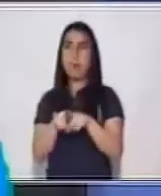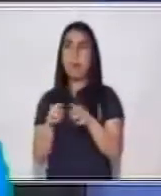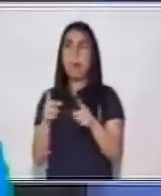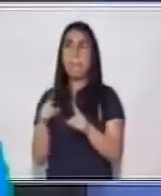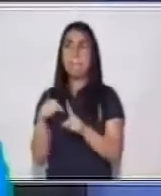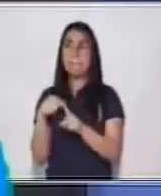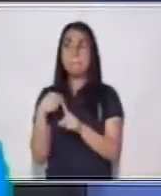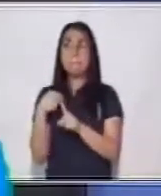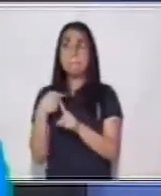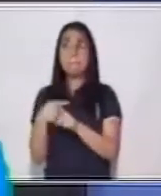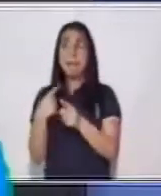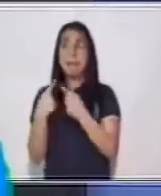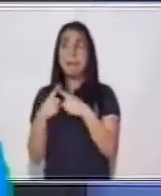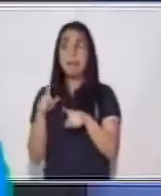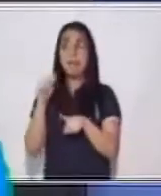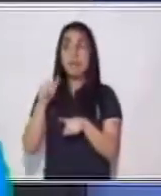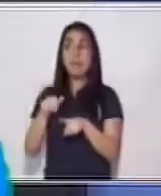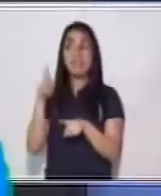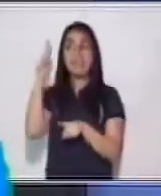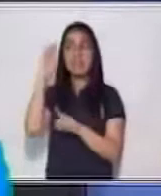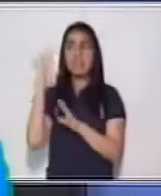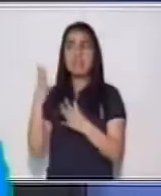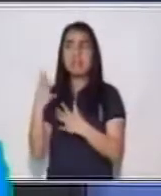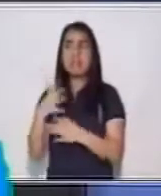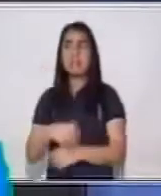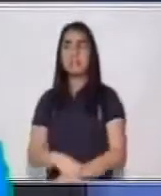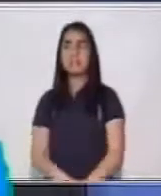0.57 por 50 nos va a quedar